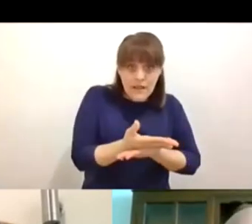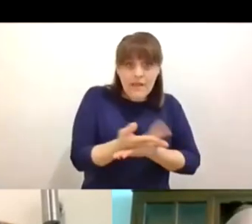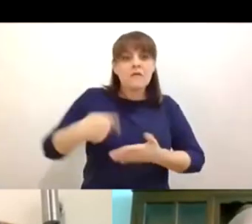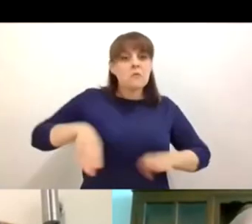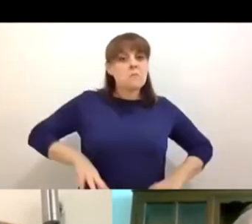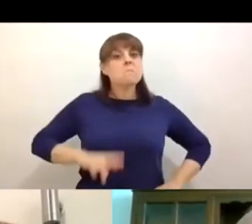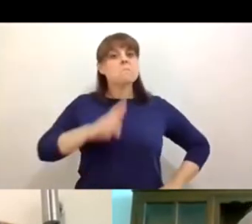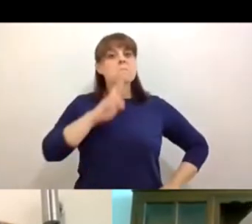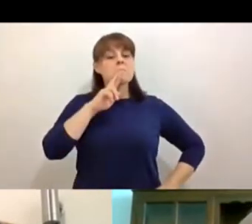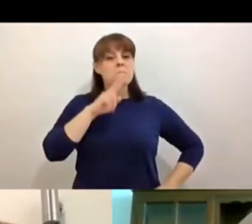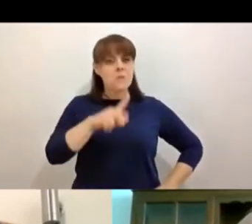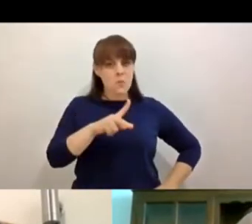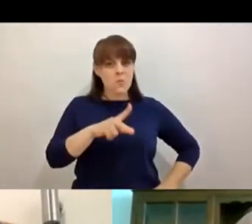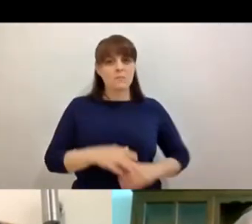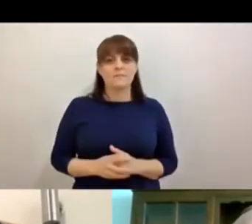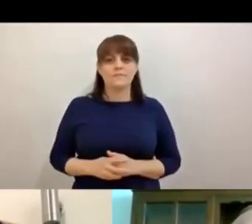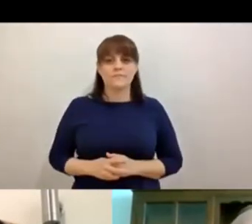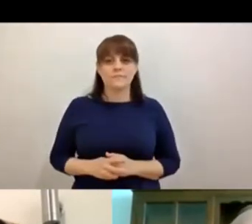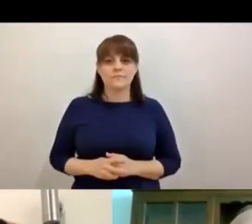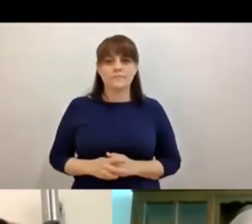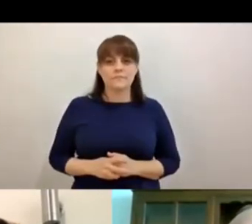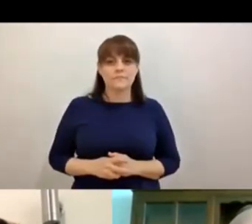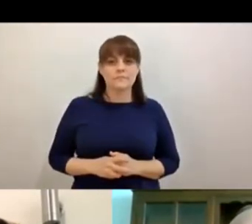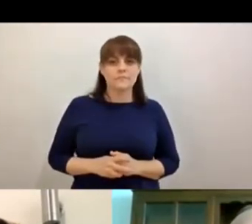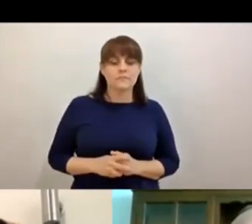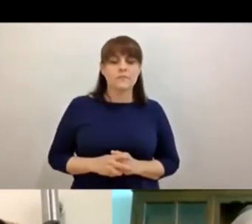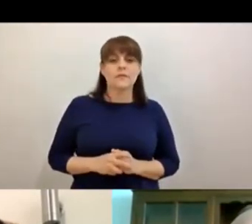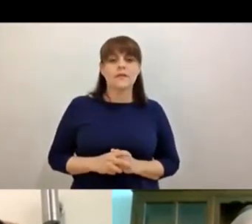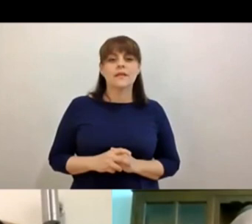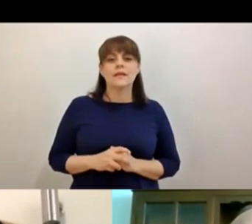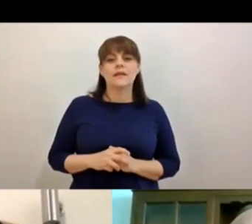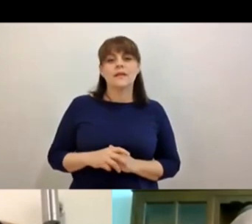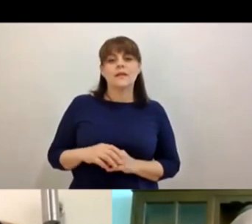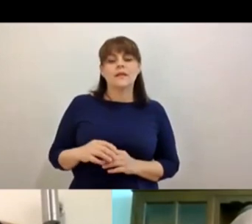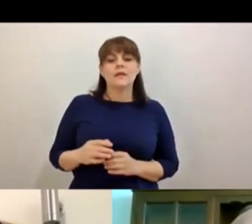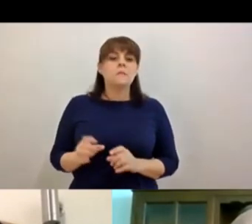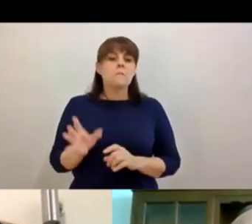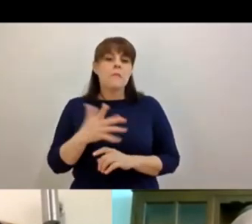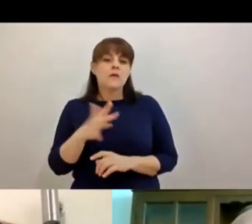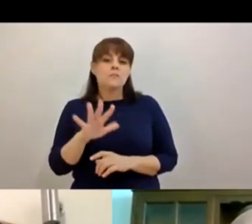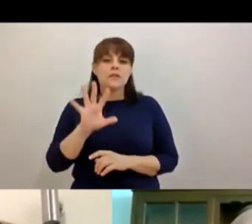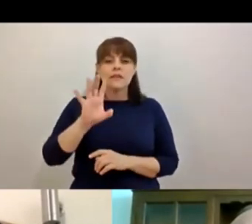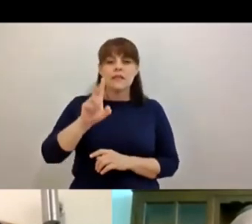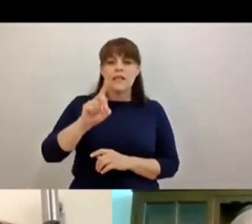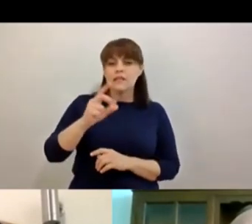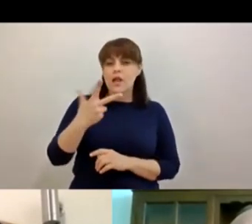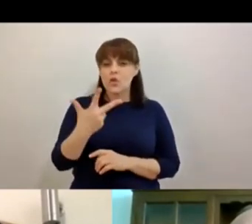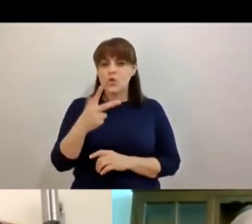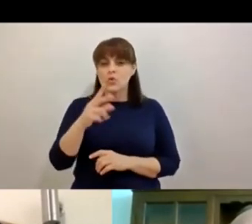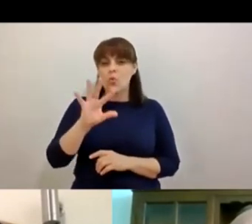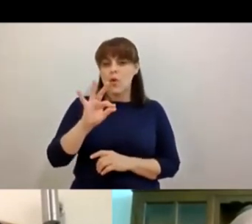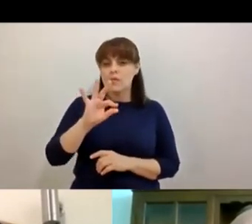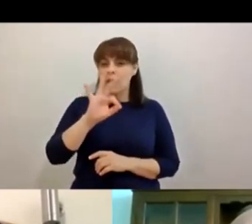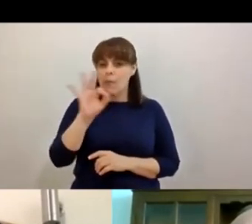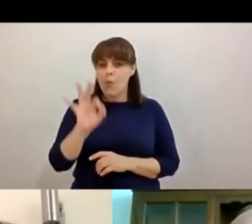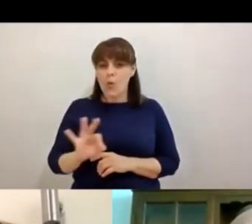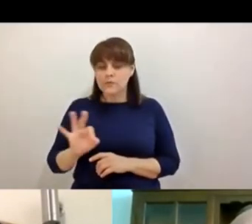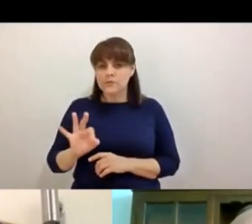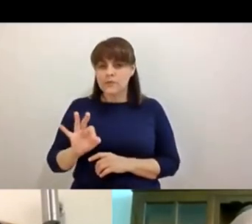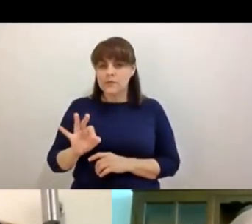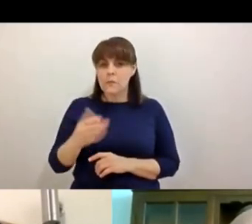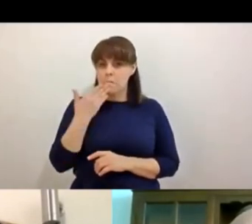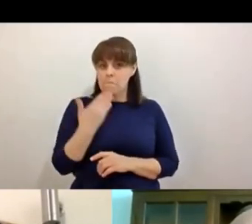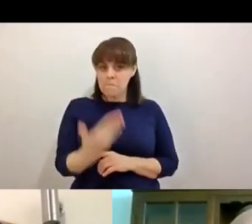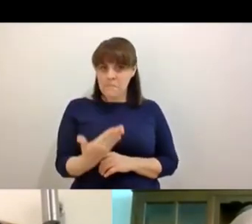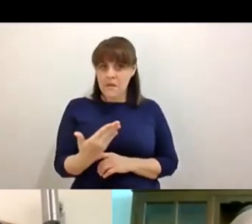donde voy a comentar un poquito más. Con los de tratamiento externo, nada más tenemos un 38, un 40% de efectividad, lo cual significa